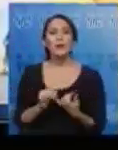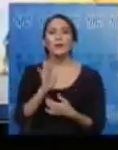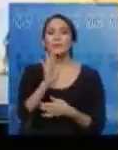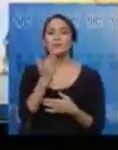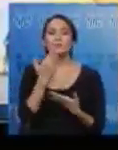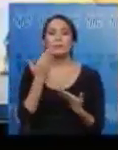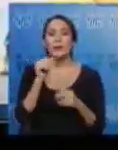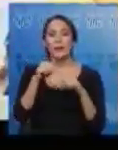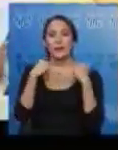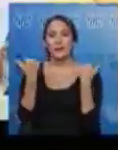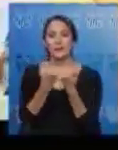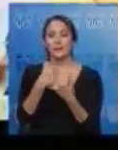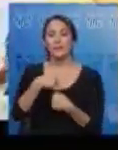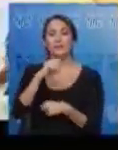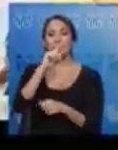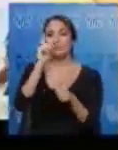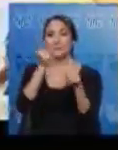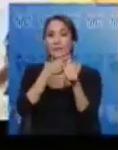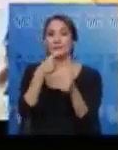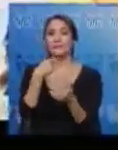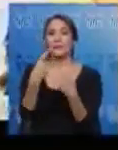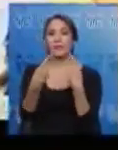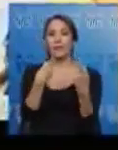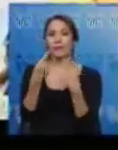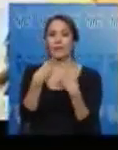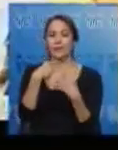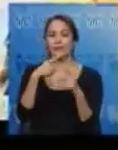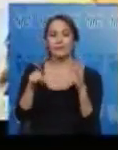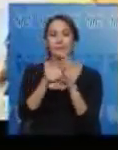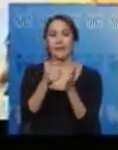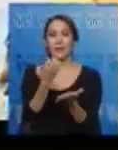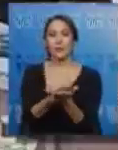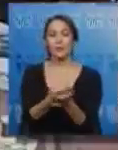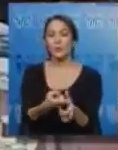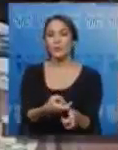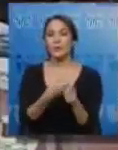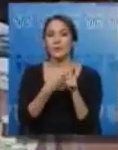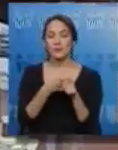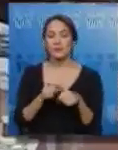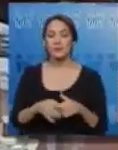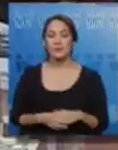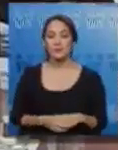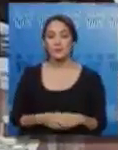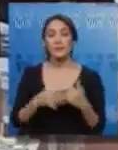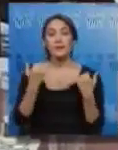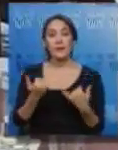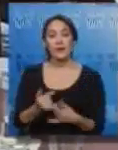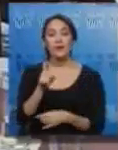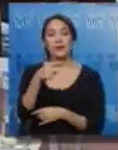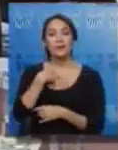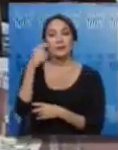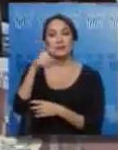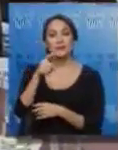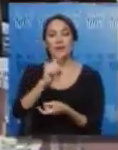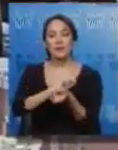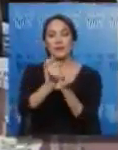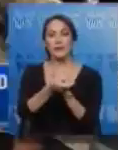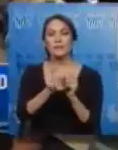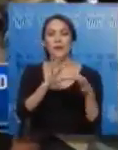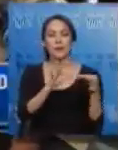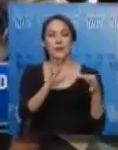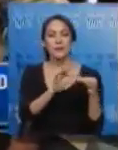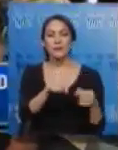Asamblea Nacional para el primer debate de esta ley de carácter económico urgente. Los legisladores efectuaron algunos cambios al documento